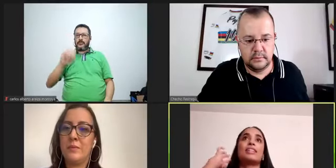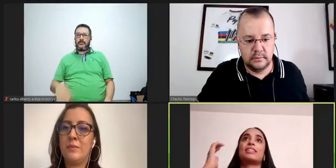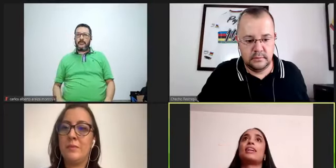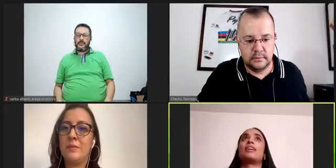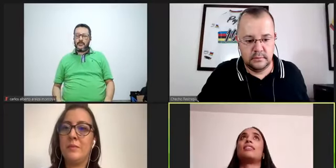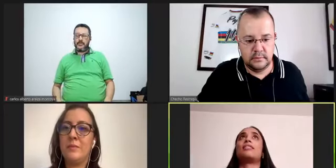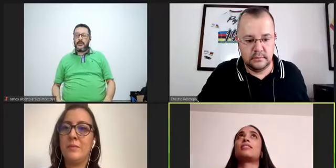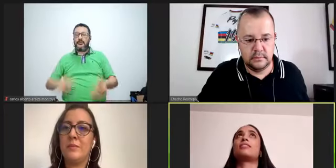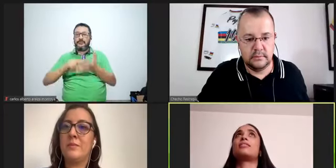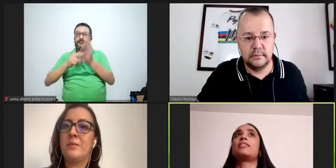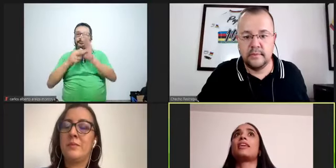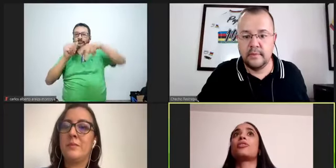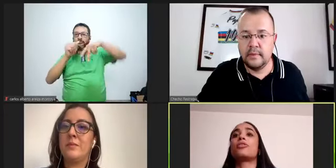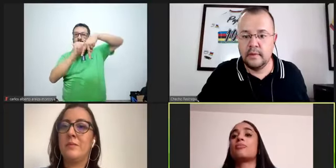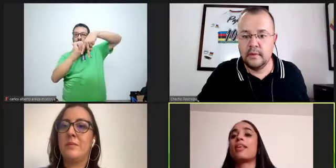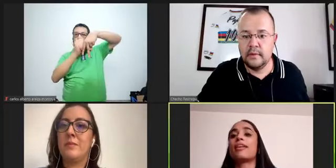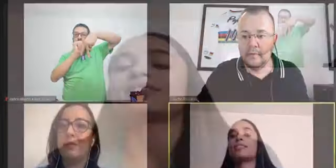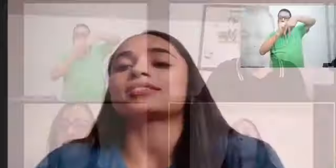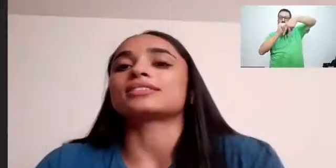individual.